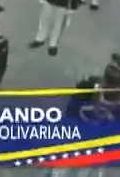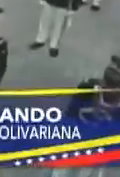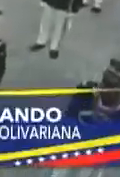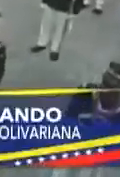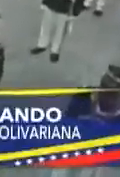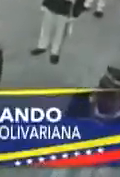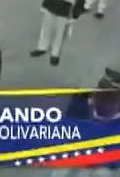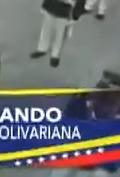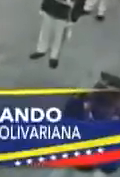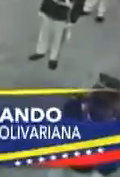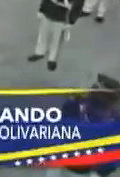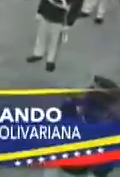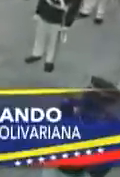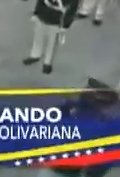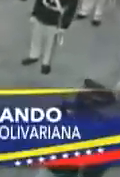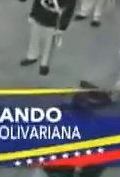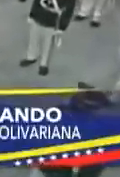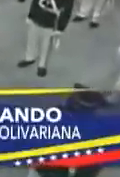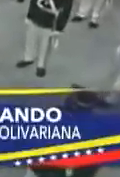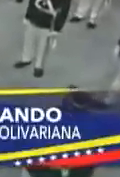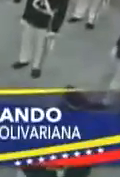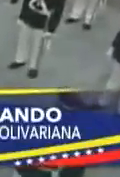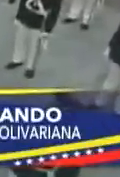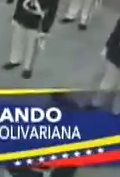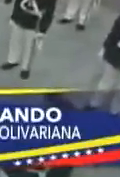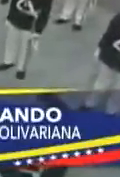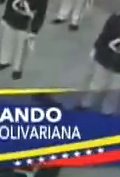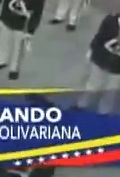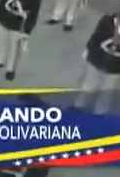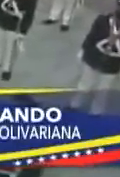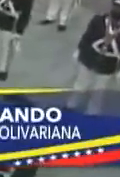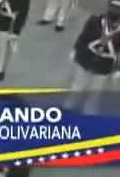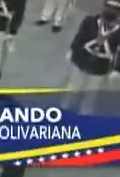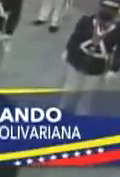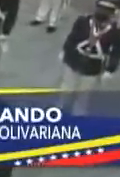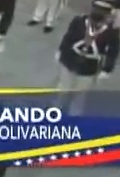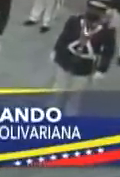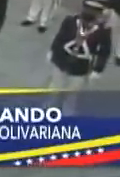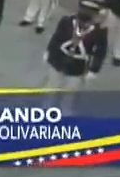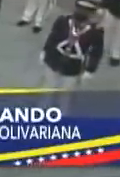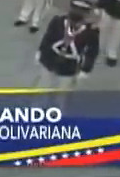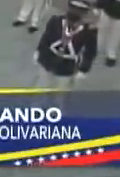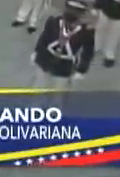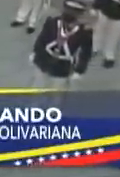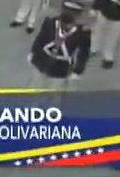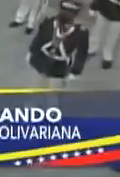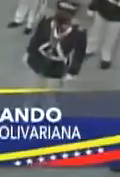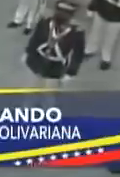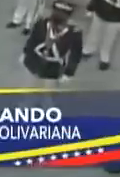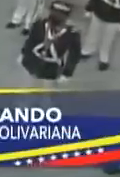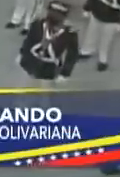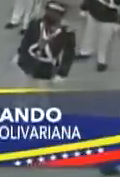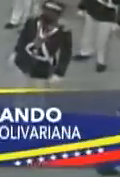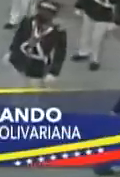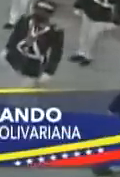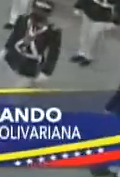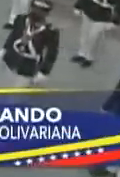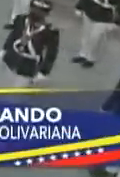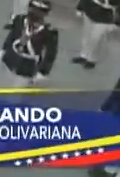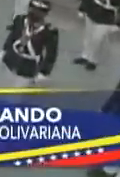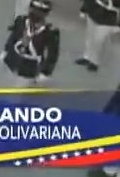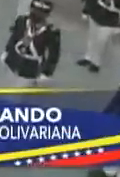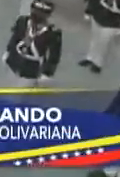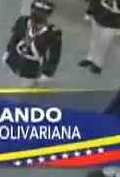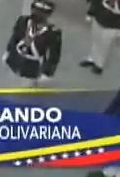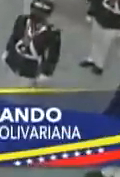Estandartes de la Armada Bolivariana y Aviación Militar Bolivariana. Atención, firm.